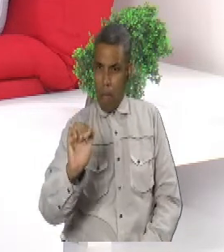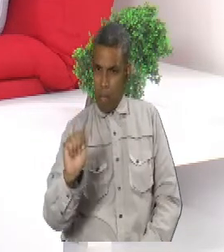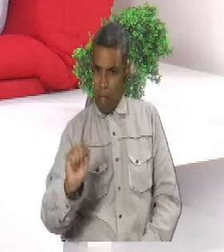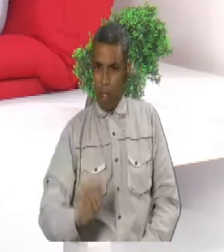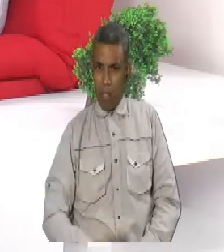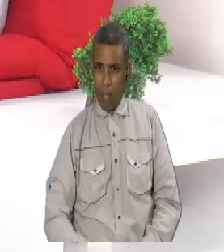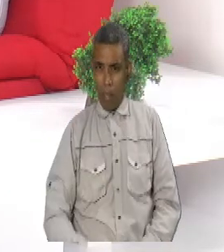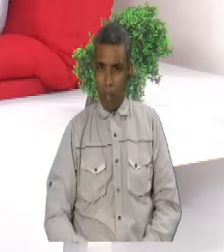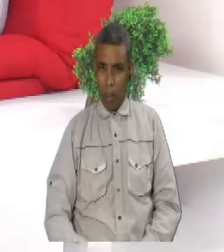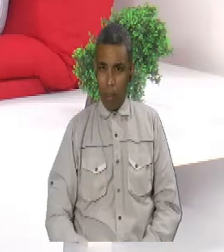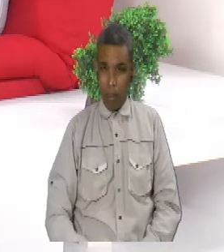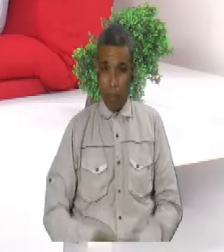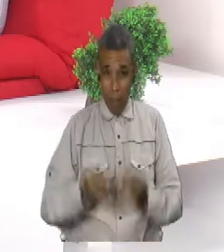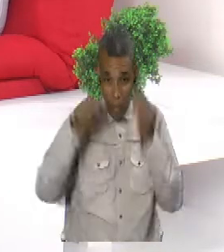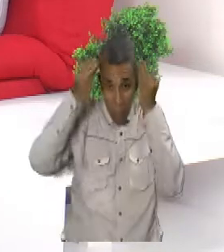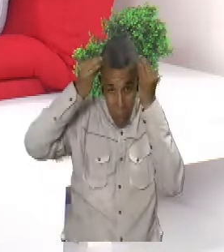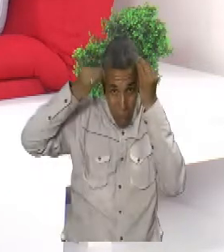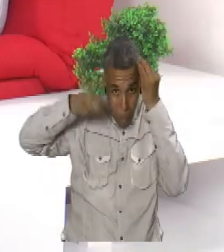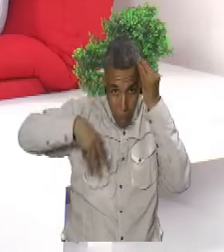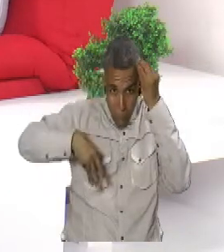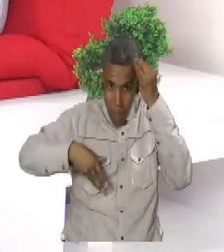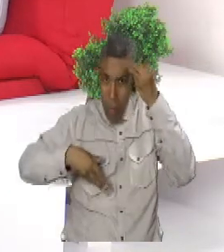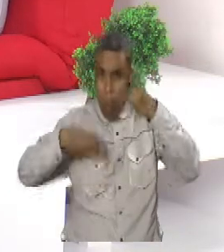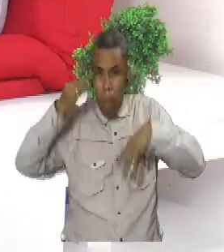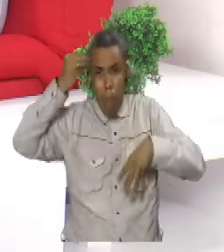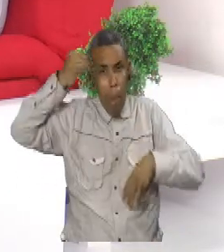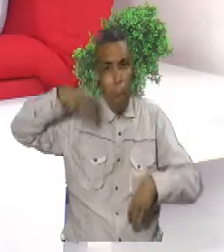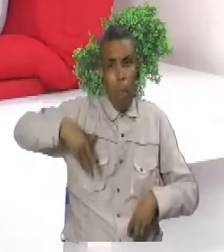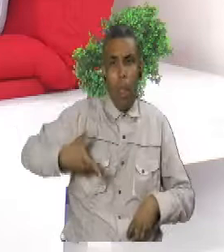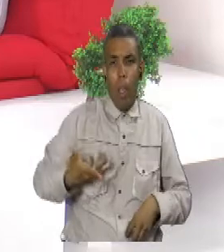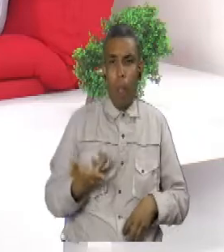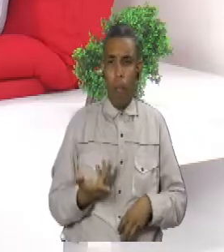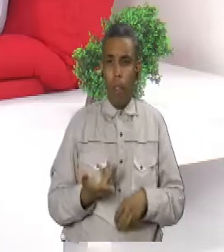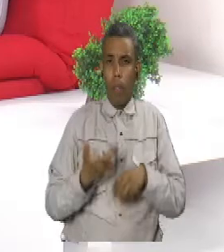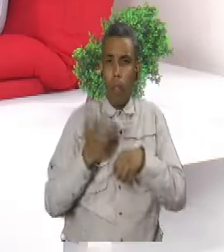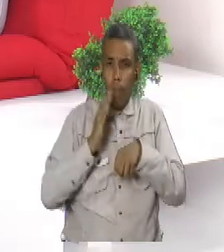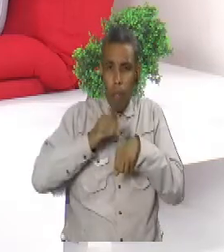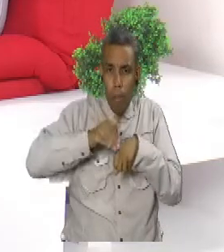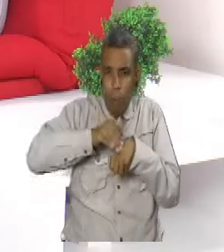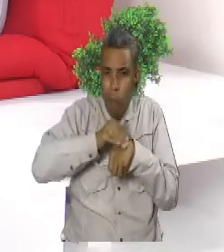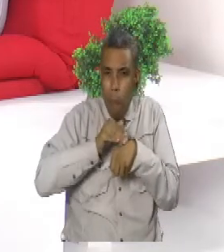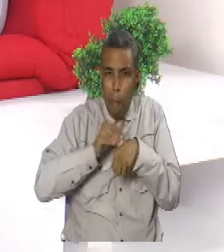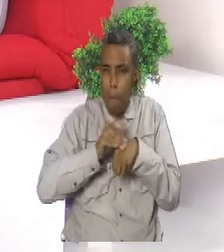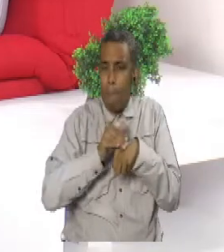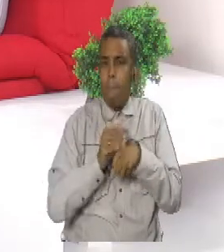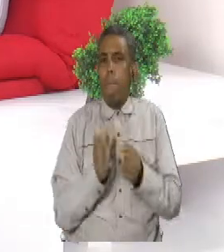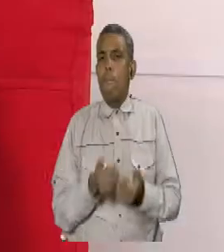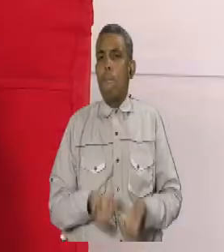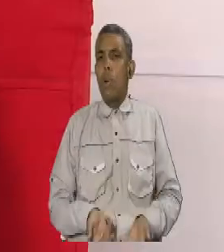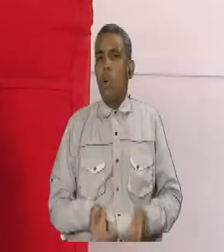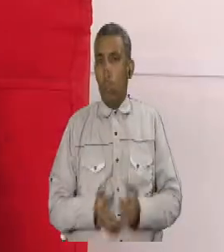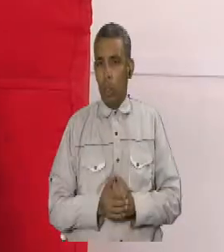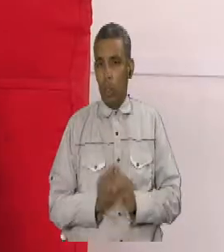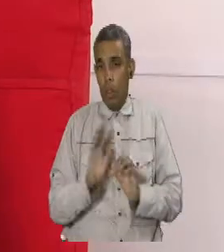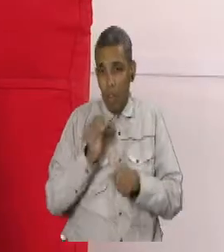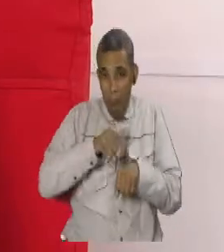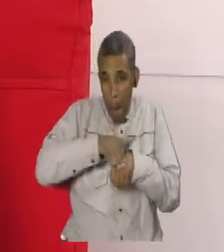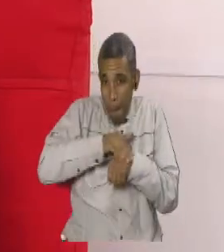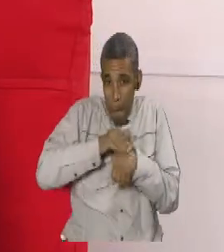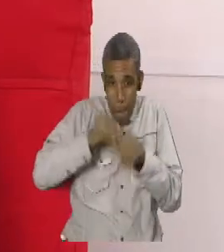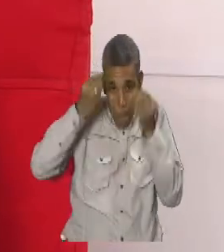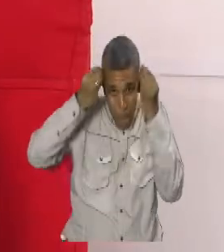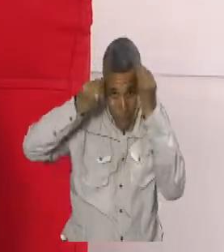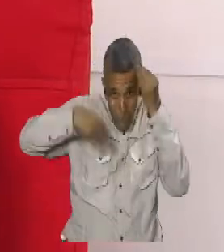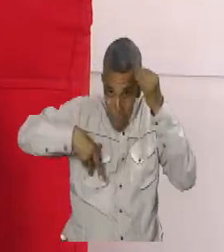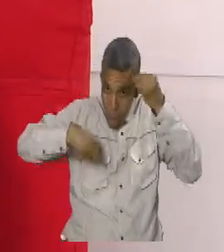de tener poco cabello, pero ¿qué es la alopecia? La alopecia es la pérdida de cabello, ya sea localizada o difusa.